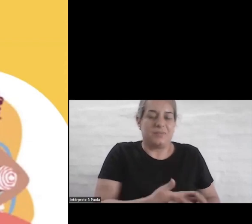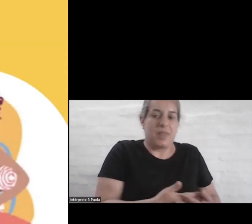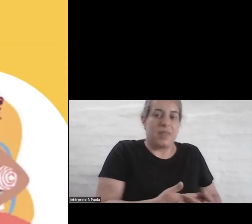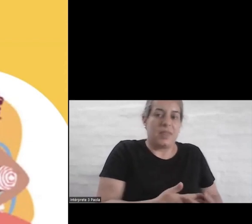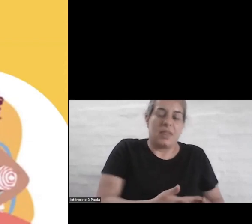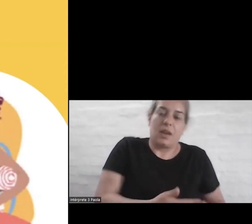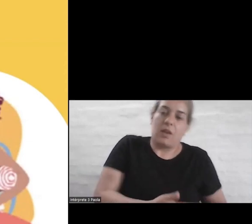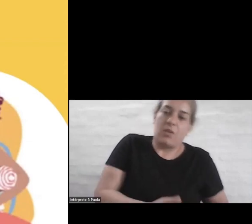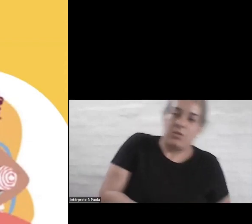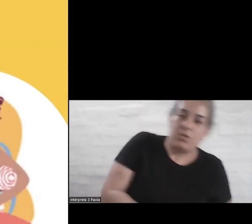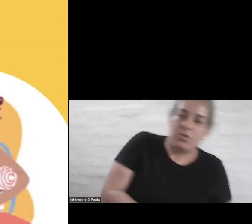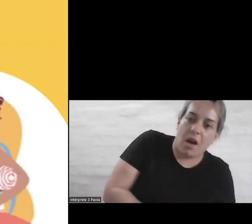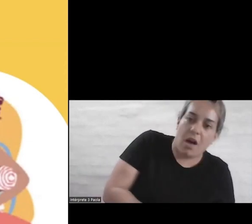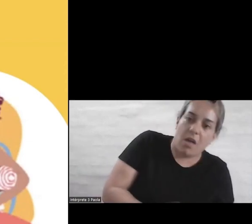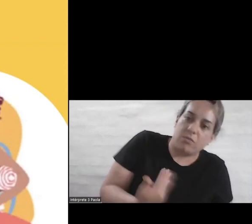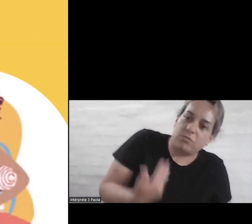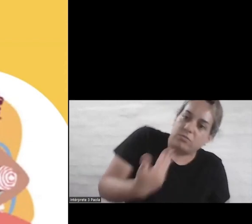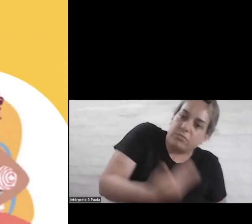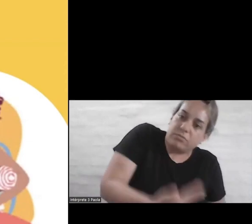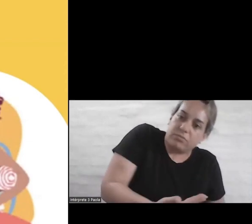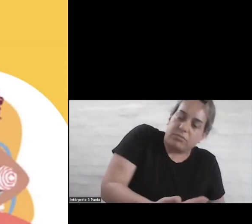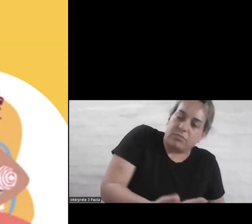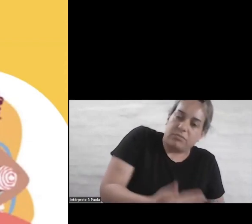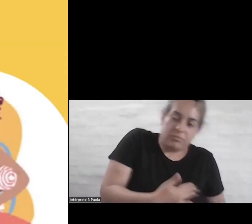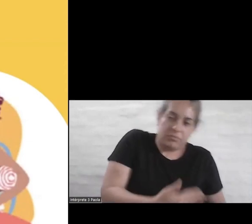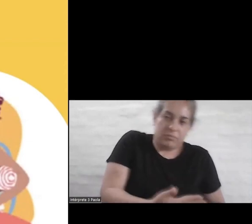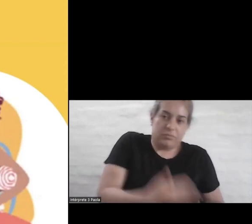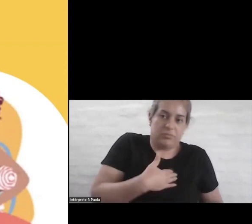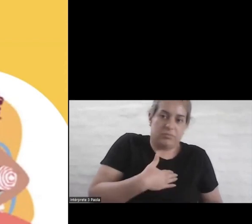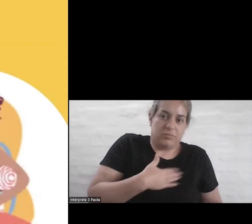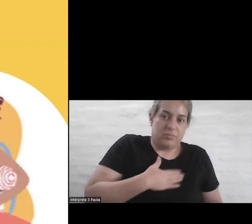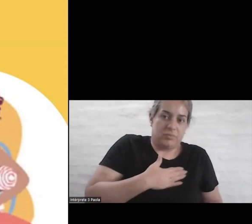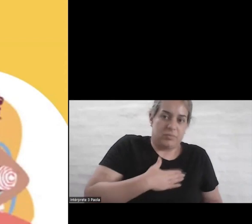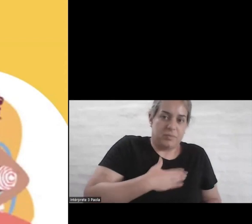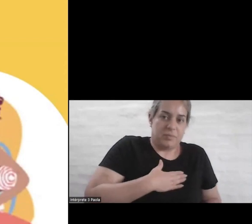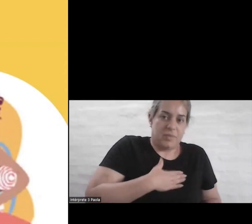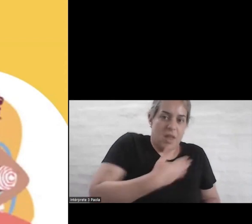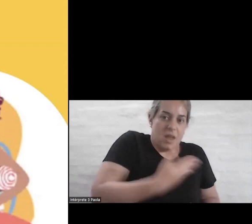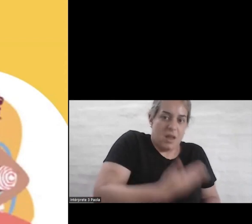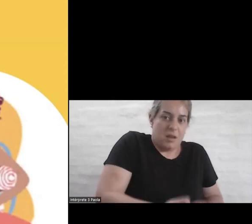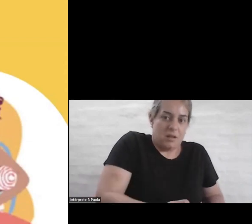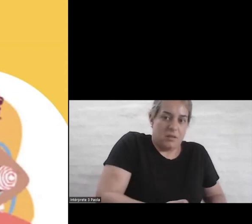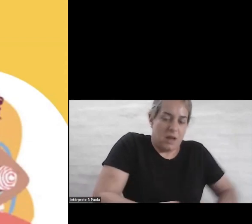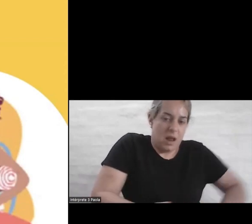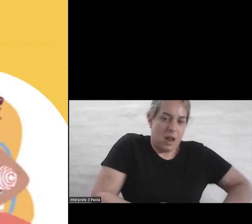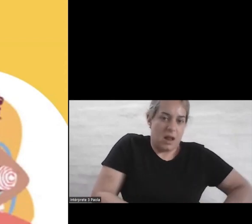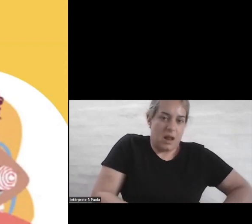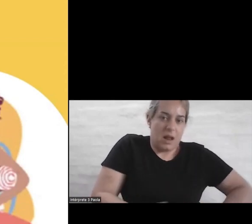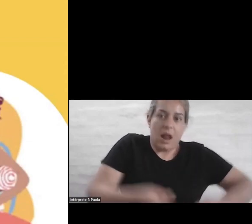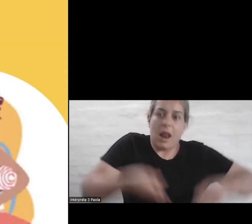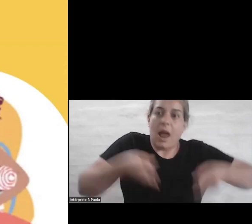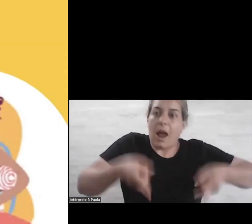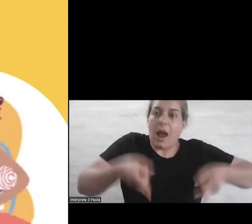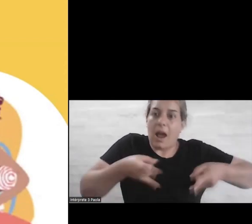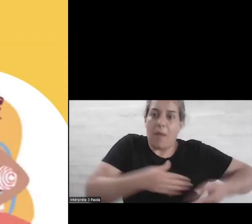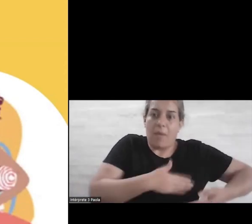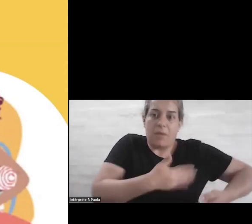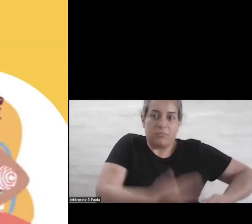ponemos al bebé de lado, frente al pecho. El bebé siempre tiene que estar tumbado en la cama, ¿vale? No, no encima de nuestro